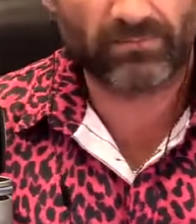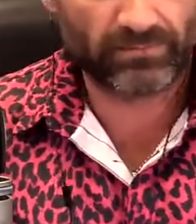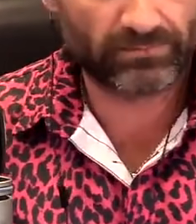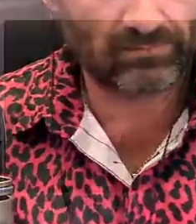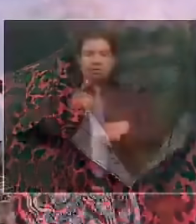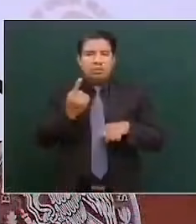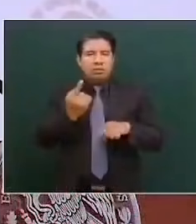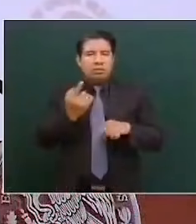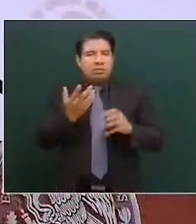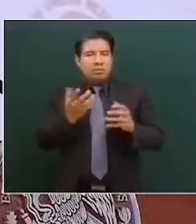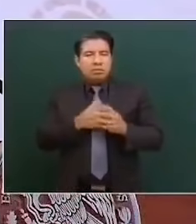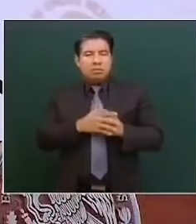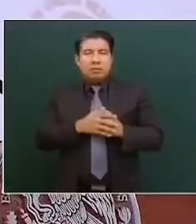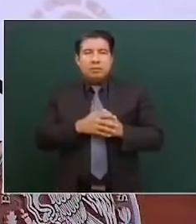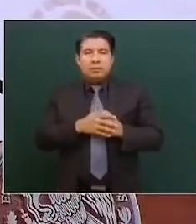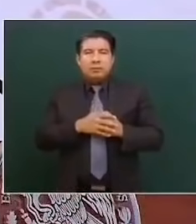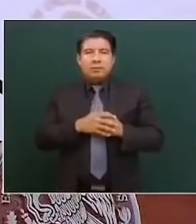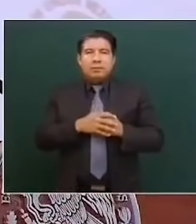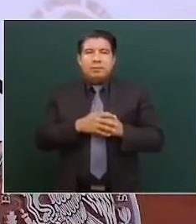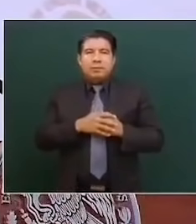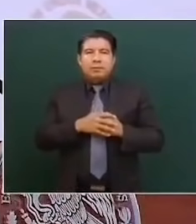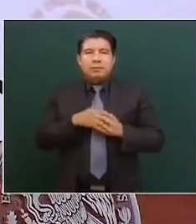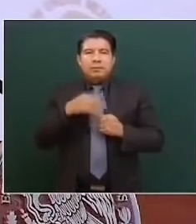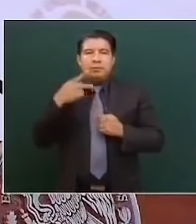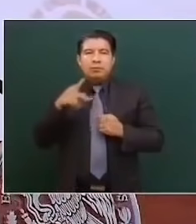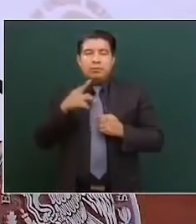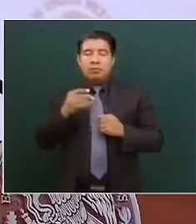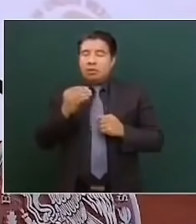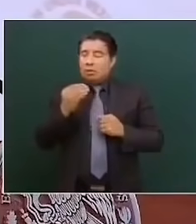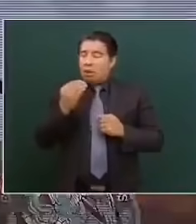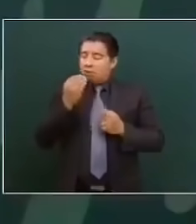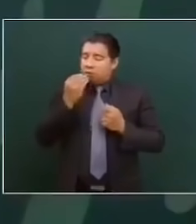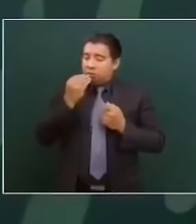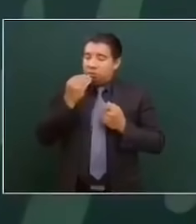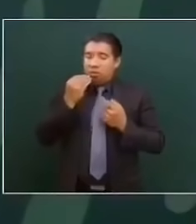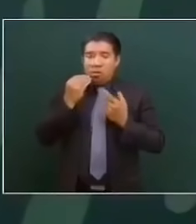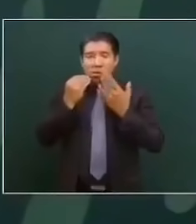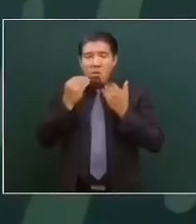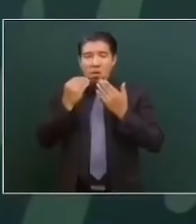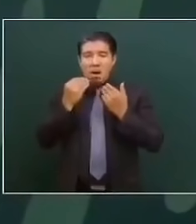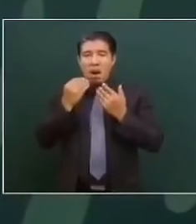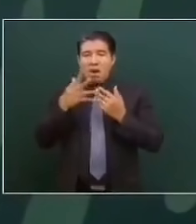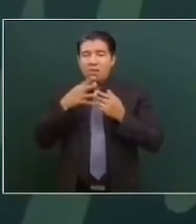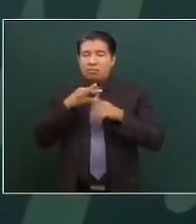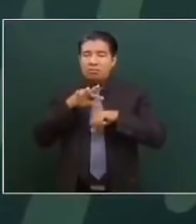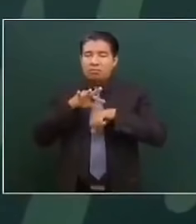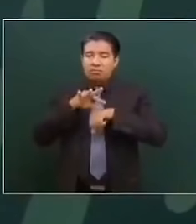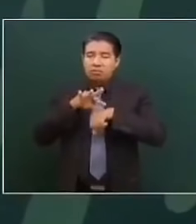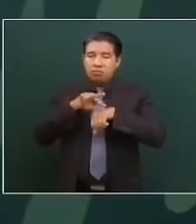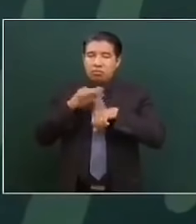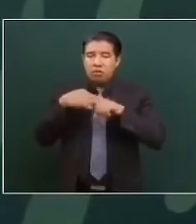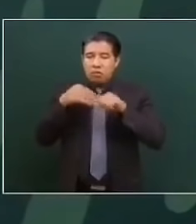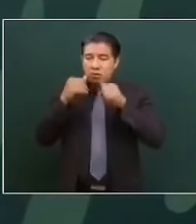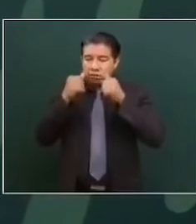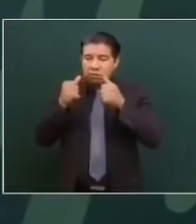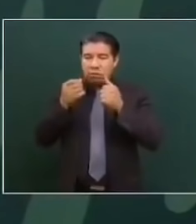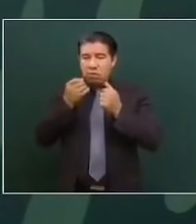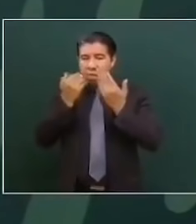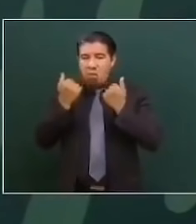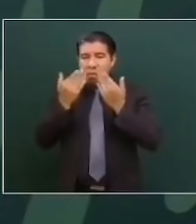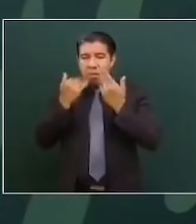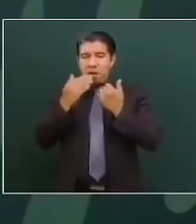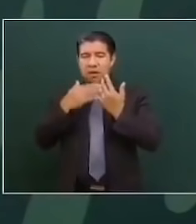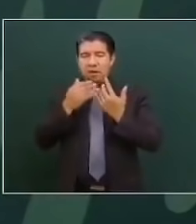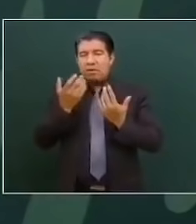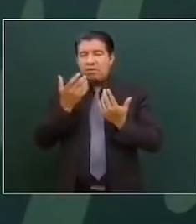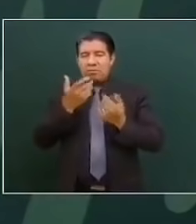Cuba. La falta de alimentos y de atención médica y de vacunas.